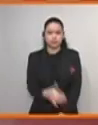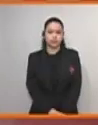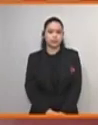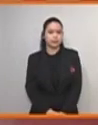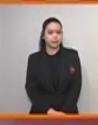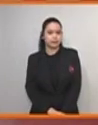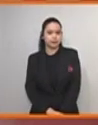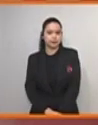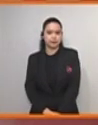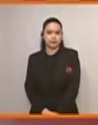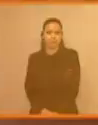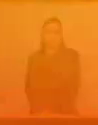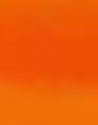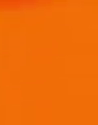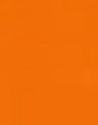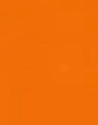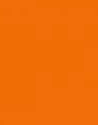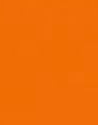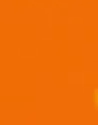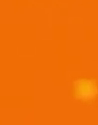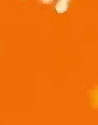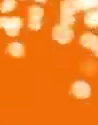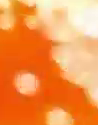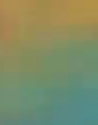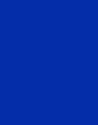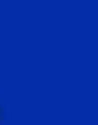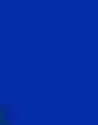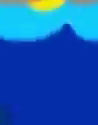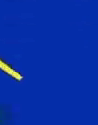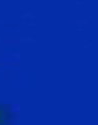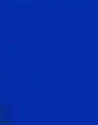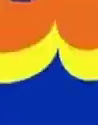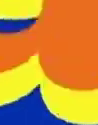sabe el trayecto